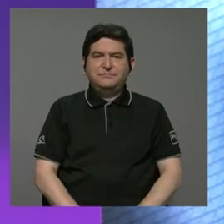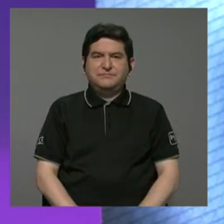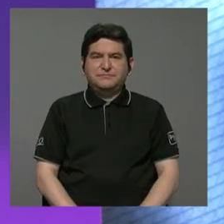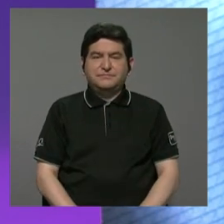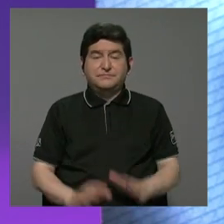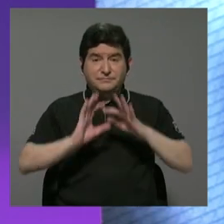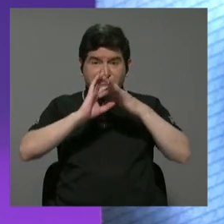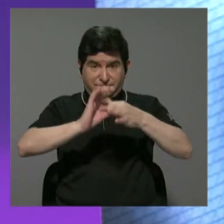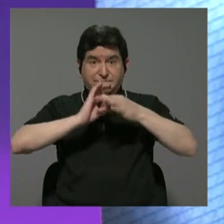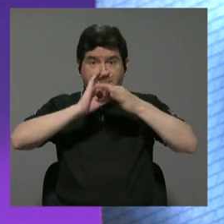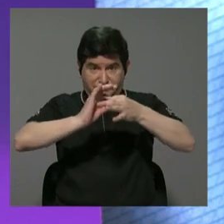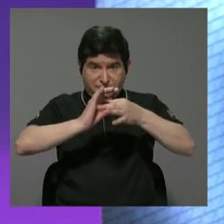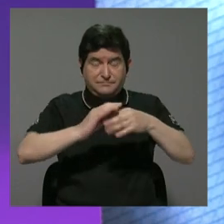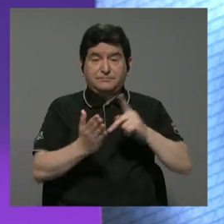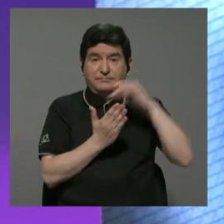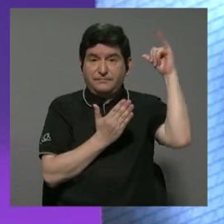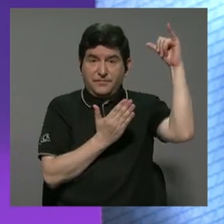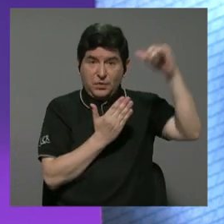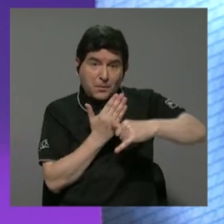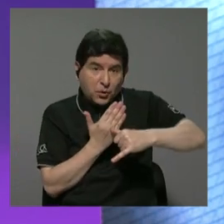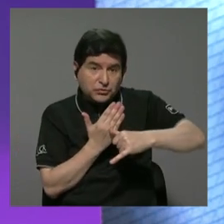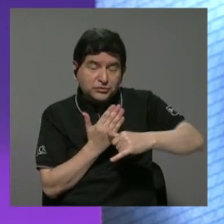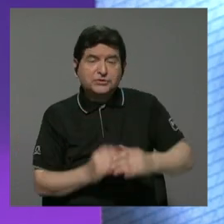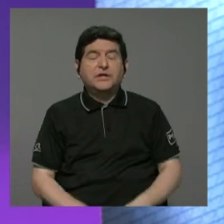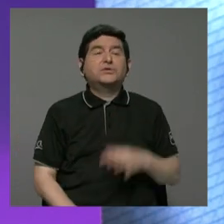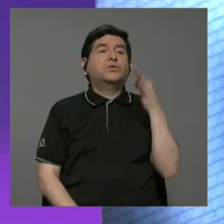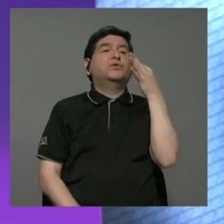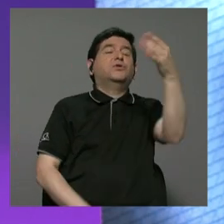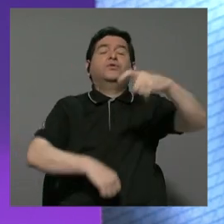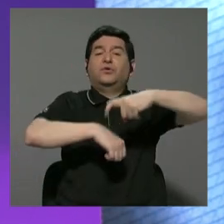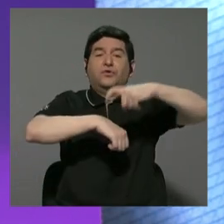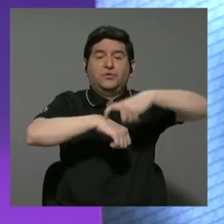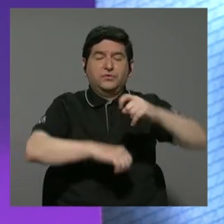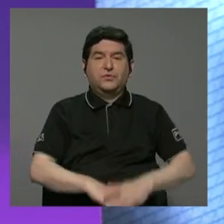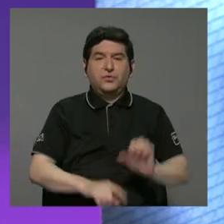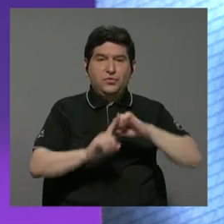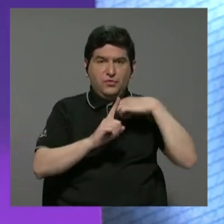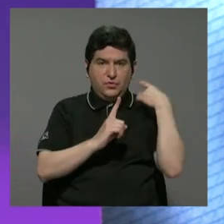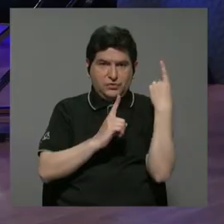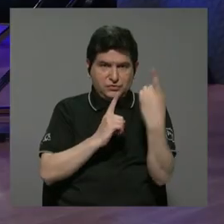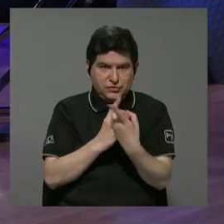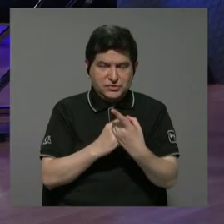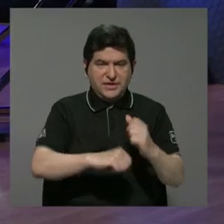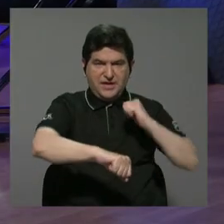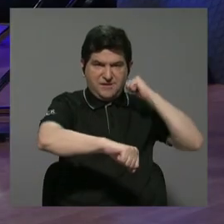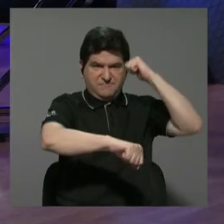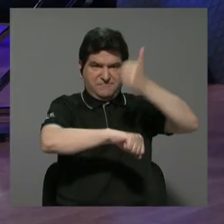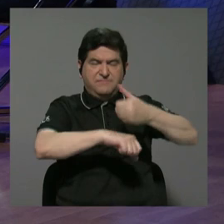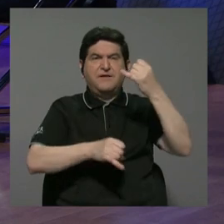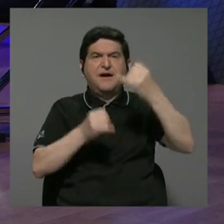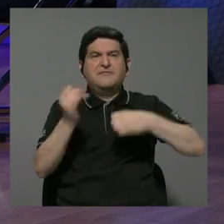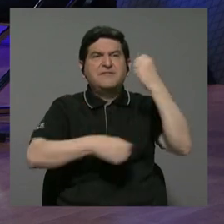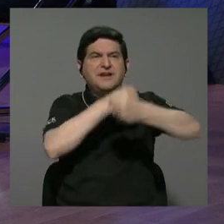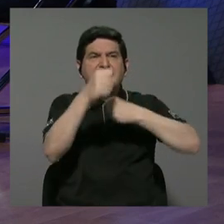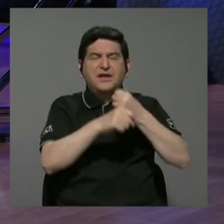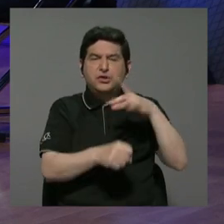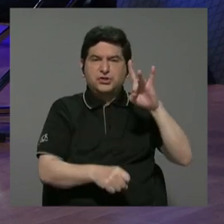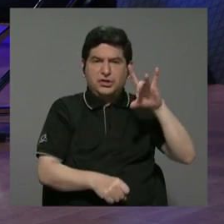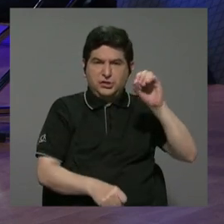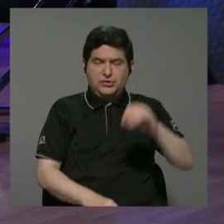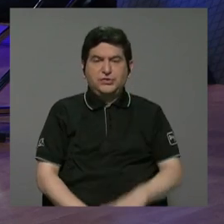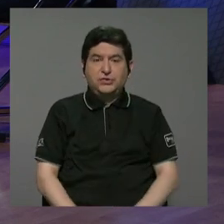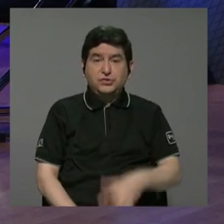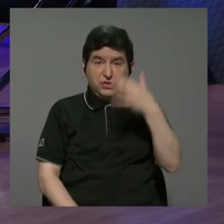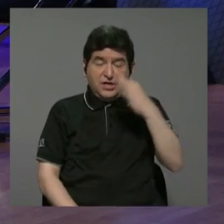que ver con ese proyecto a largo plazo que en esta sociedad, ¿verdad?, se instaló a finales de los años 80 y que creo